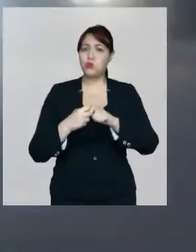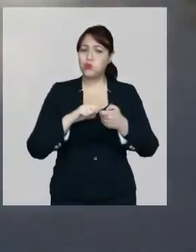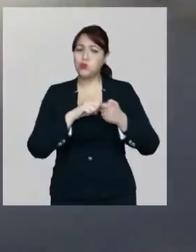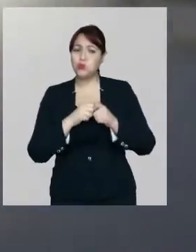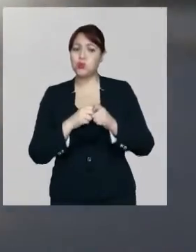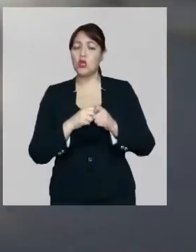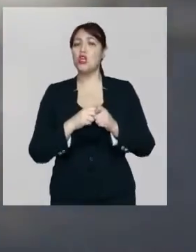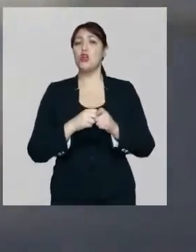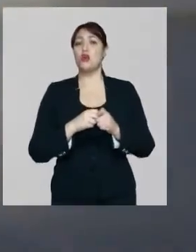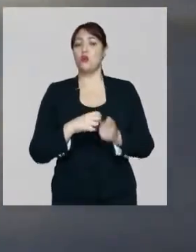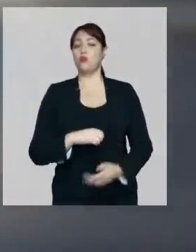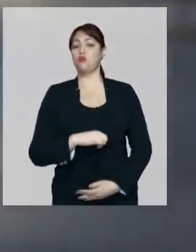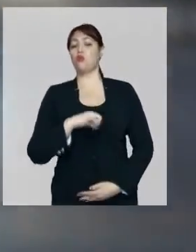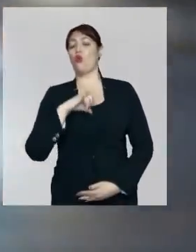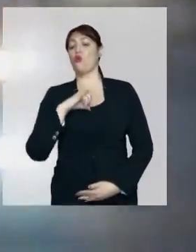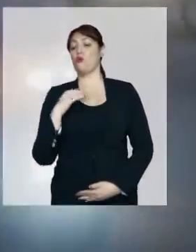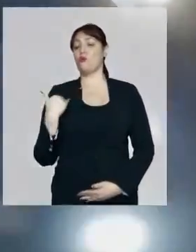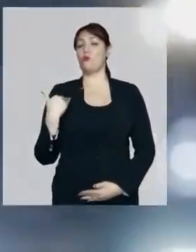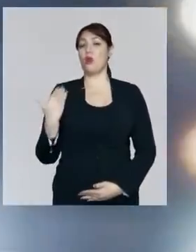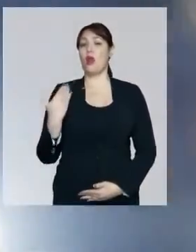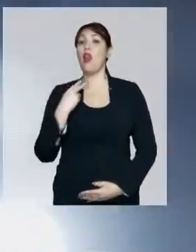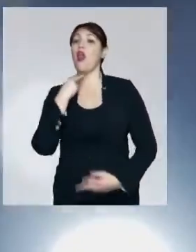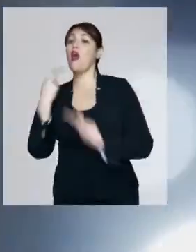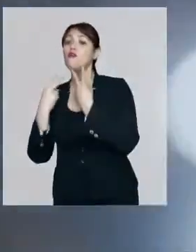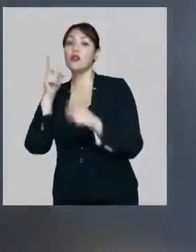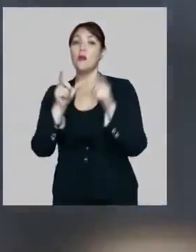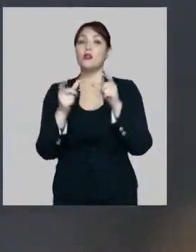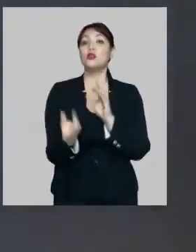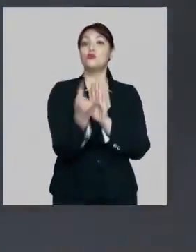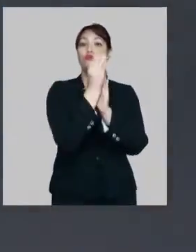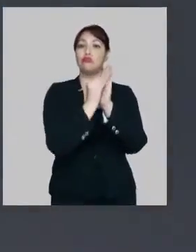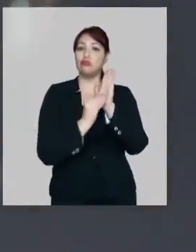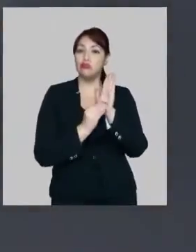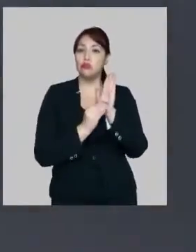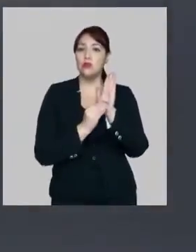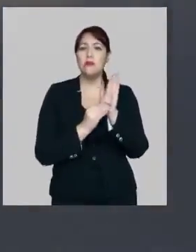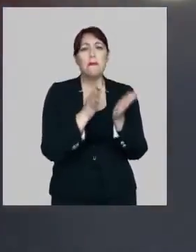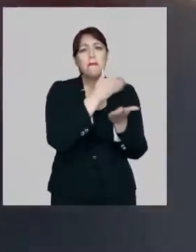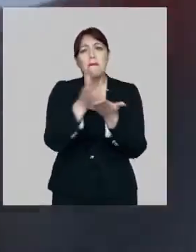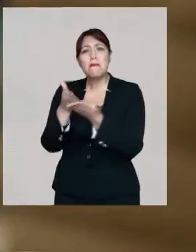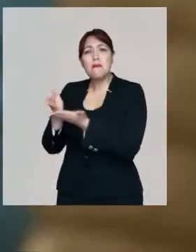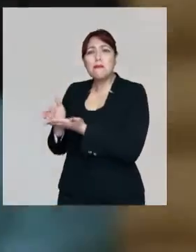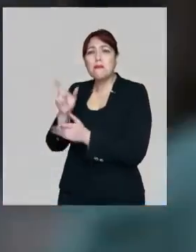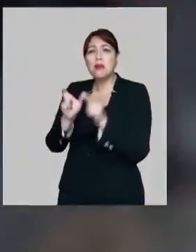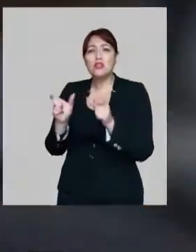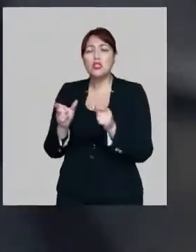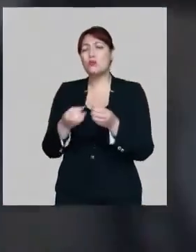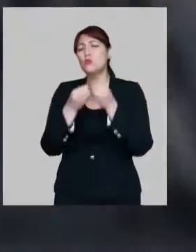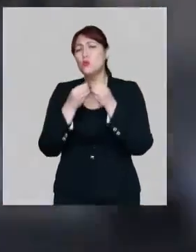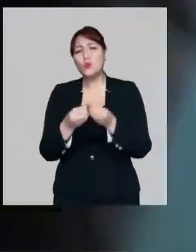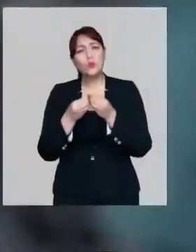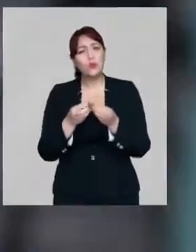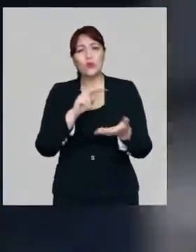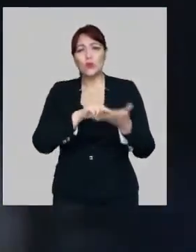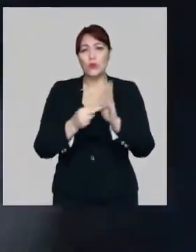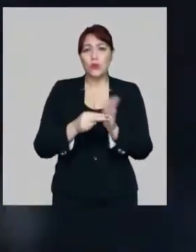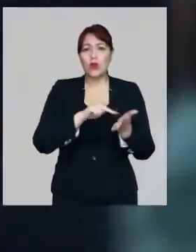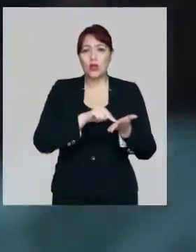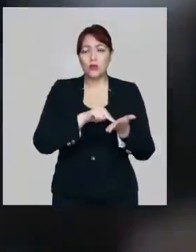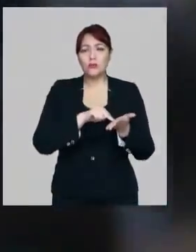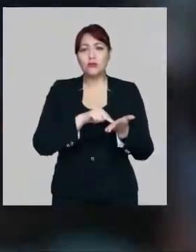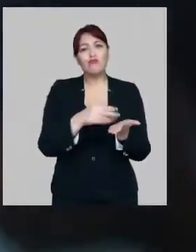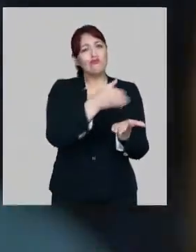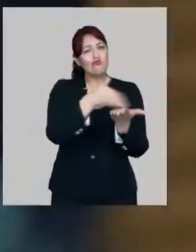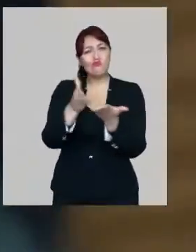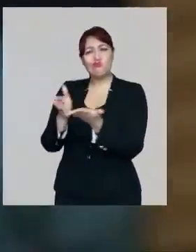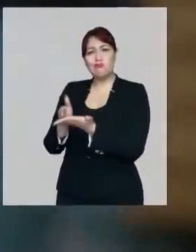de manera arrogante la supuesta voz de todos, pero dejando fuera a miles y miles de chilenos con sus causas. Esta es una propuesta que